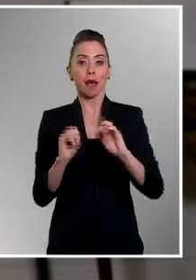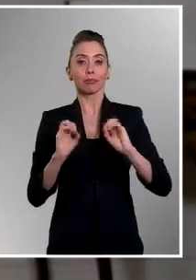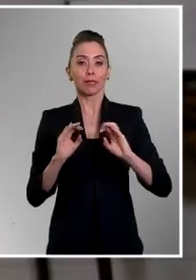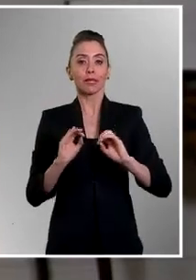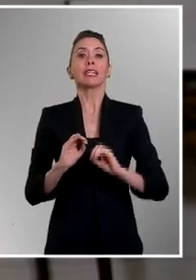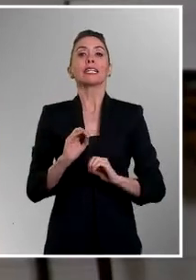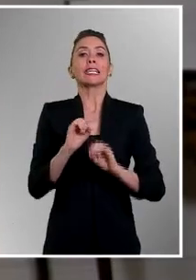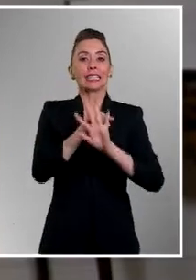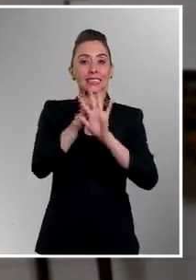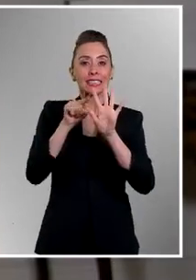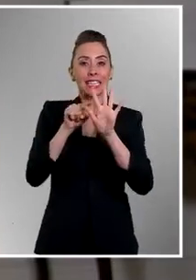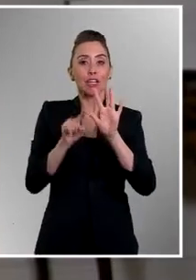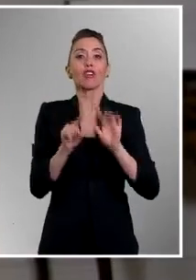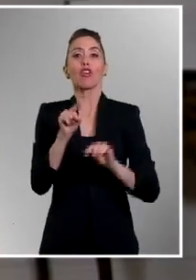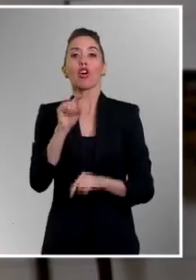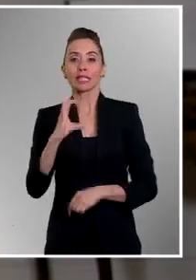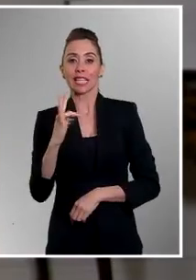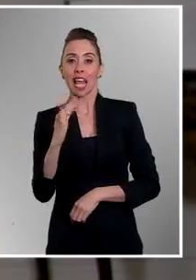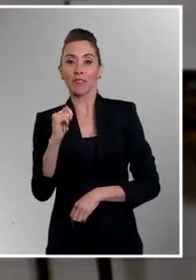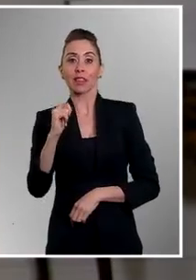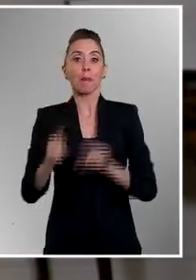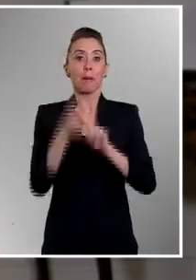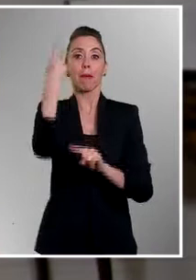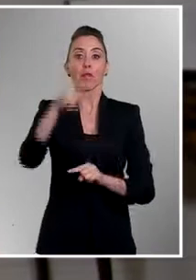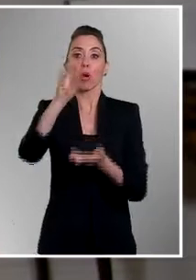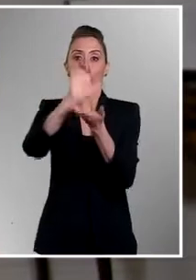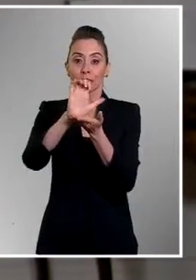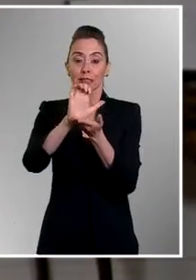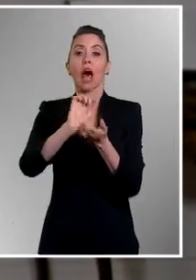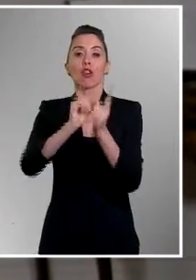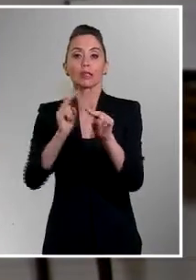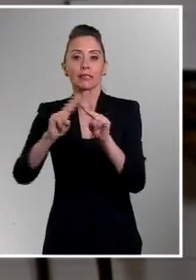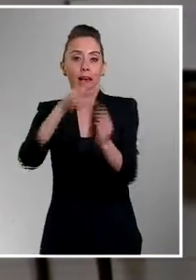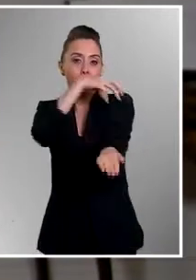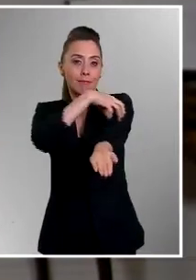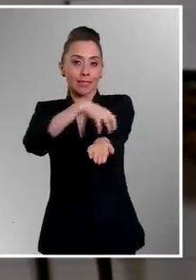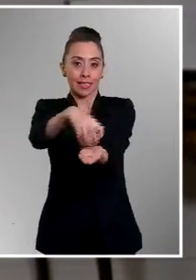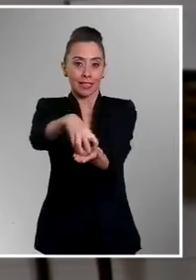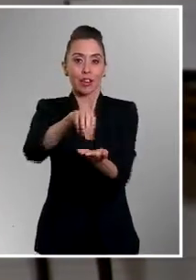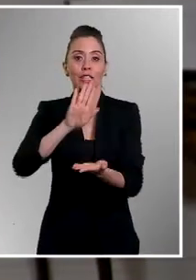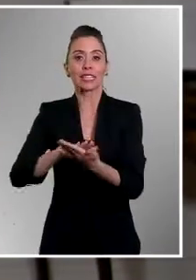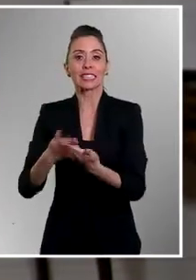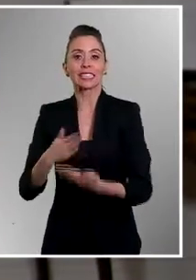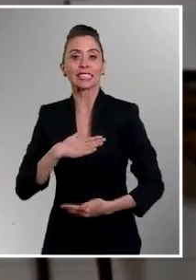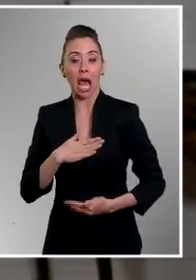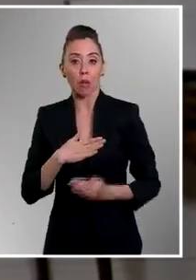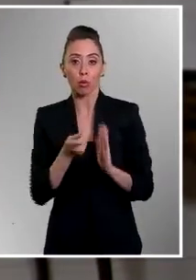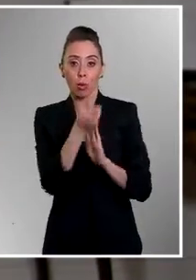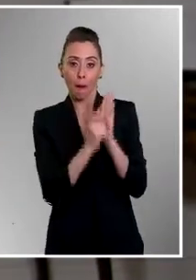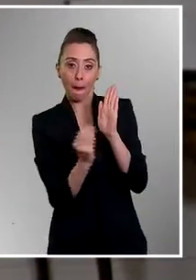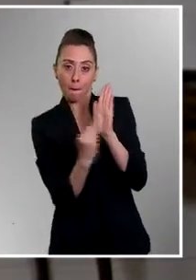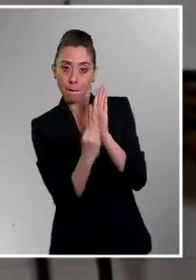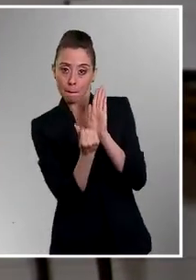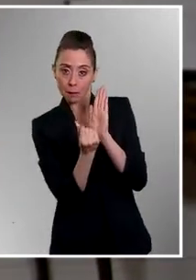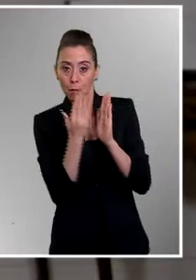los primeros cinco centros de formación técnica estatales empiecen a hacer realidad en las regiones en salud el presupuesto está orientado a mejorar